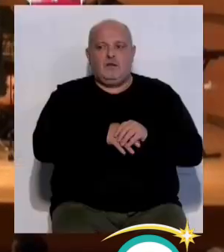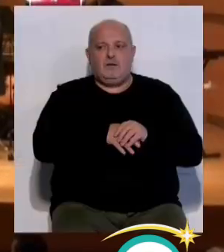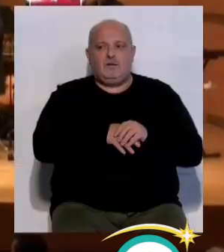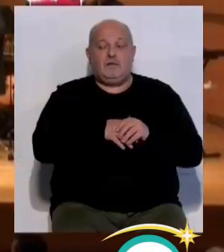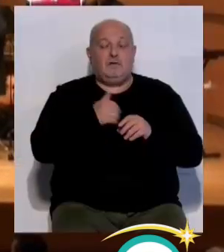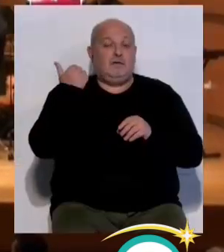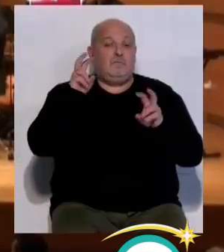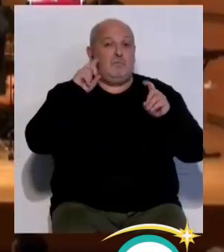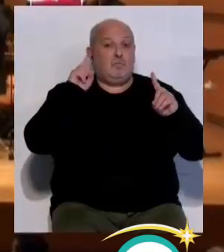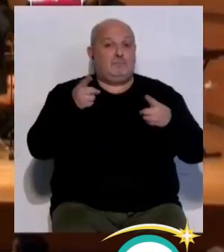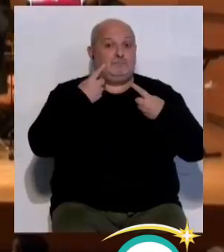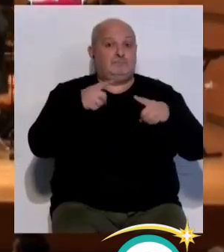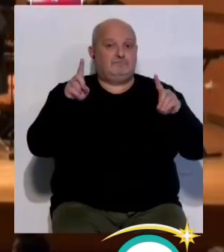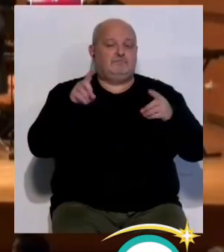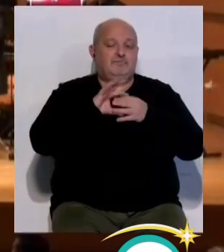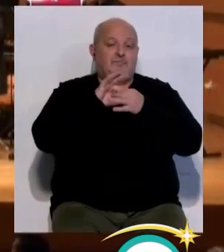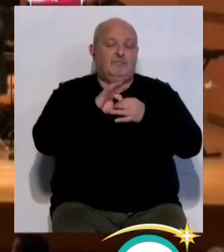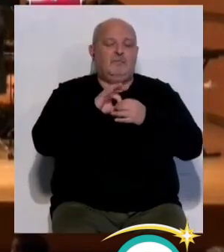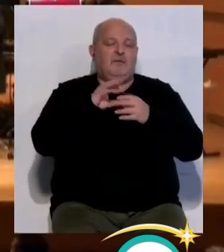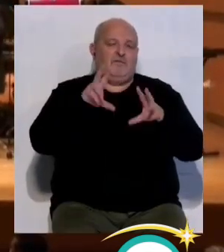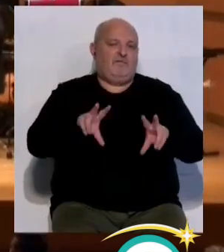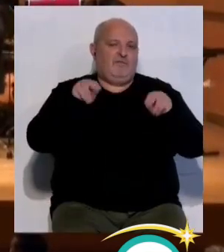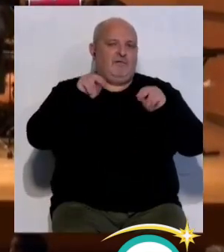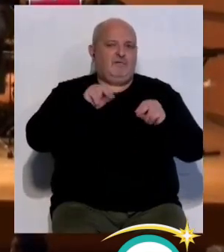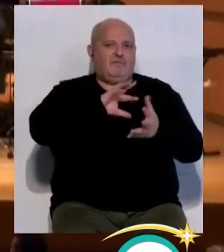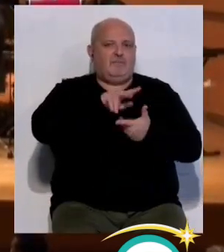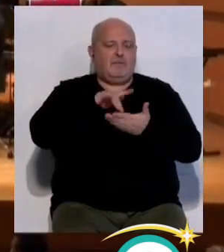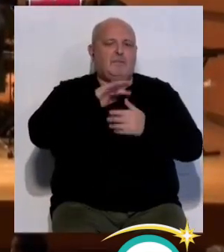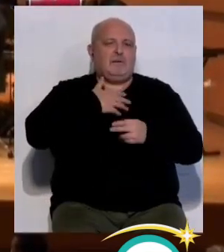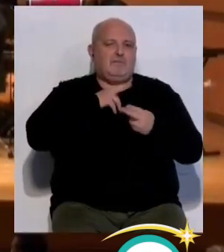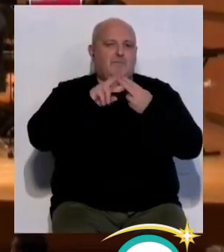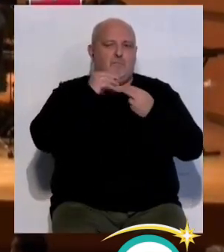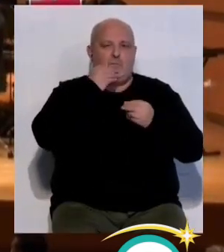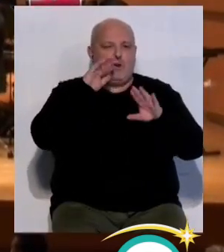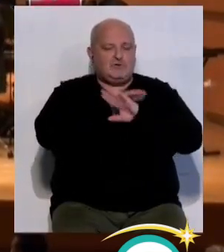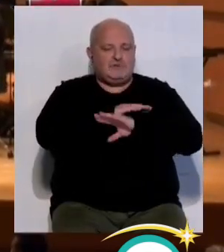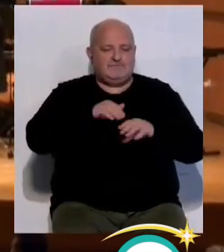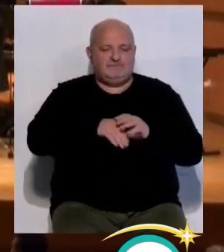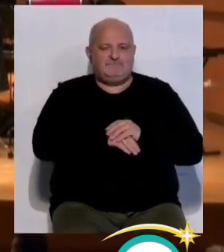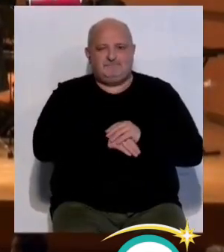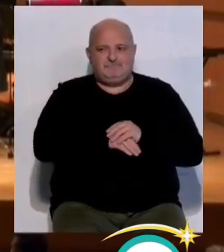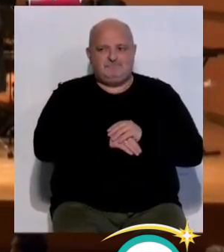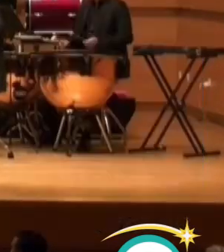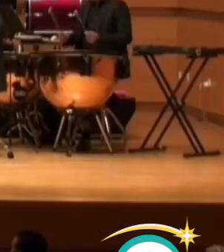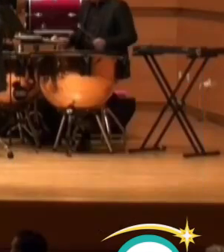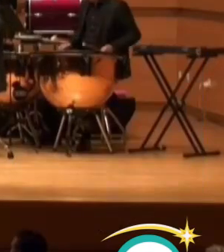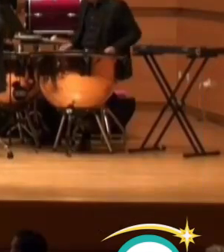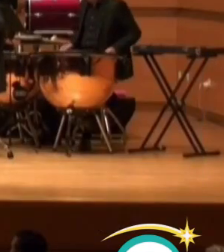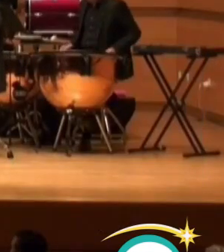Con los sones de la camarata Listeso Tempo nos despedimos hasta mañana. Que pasen una feliz noche.